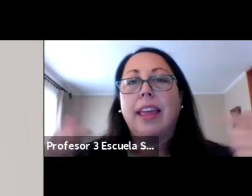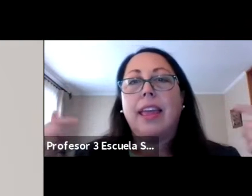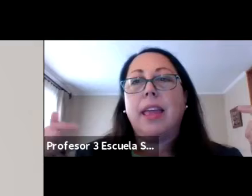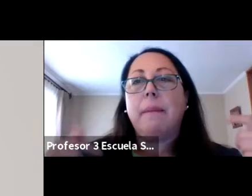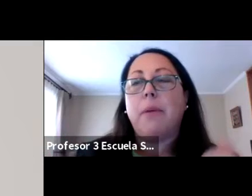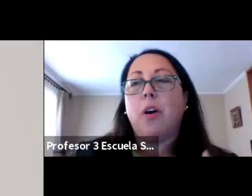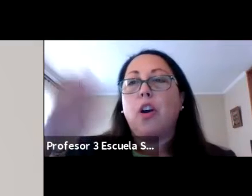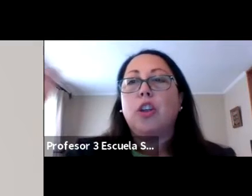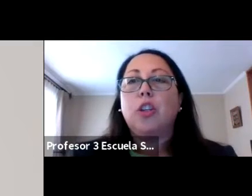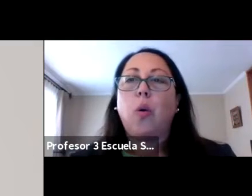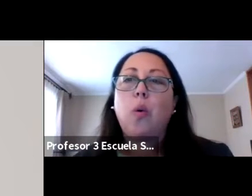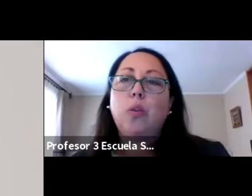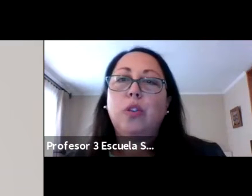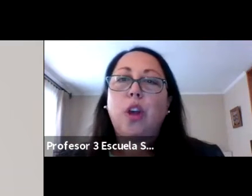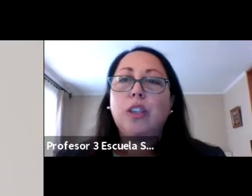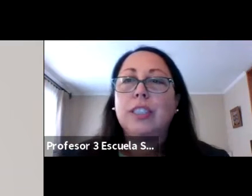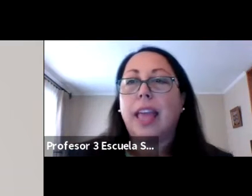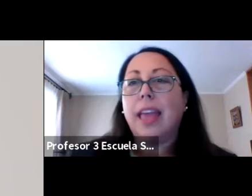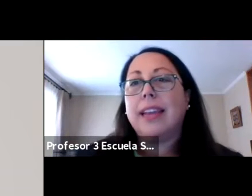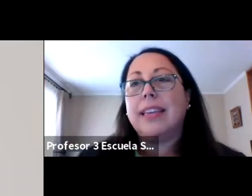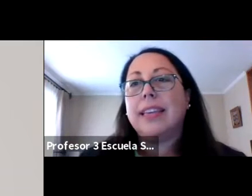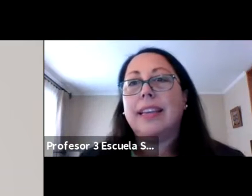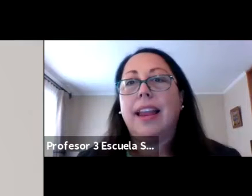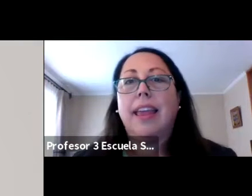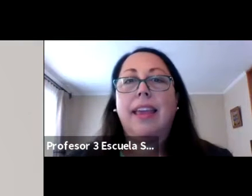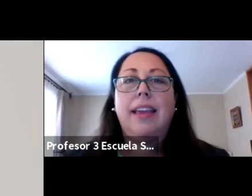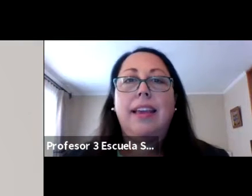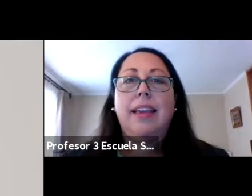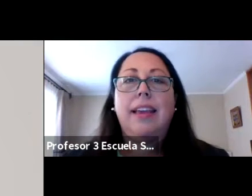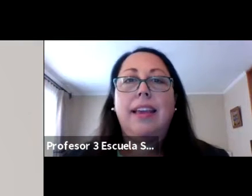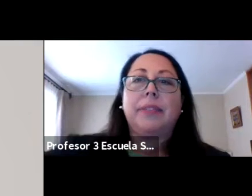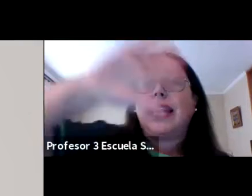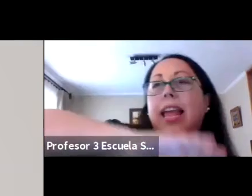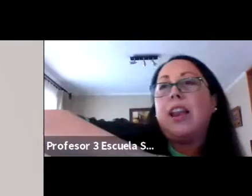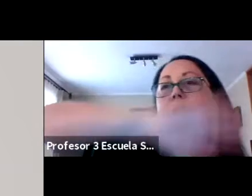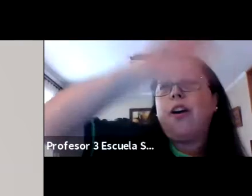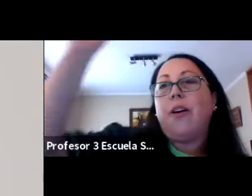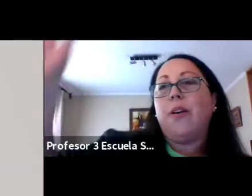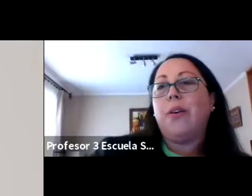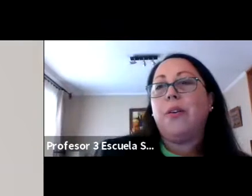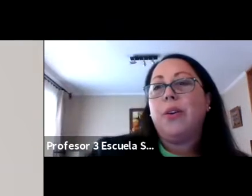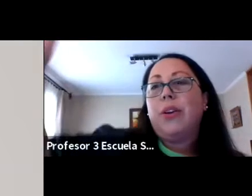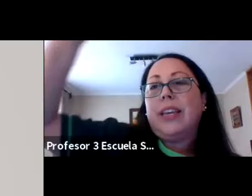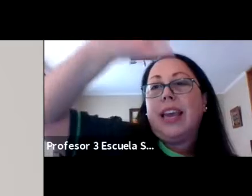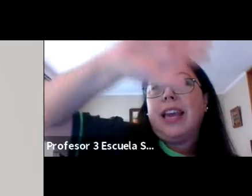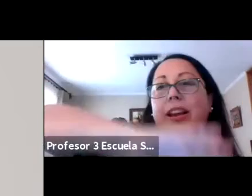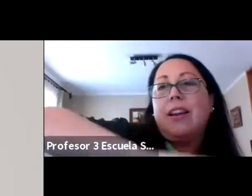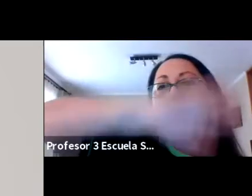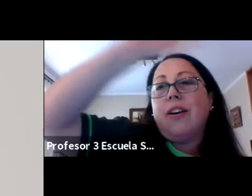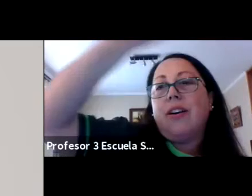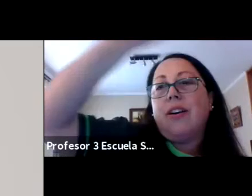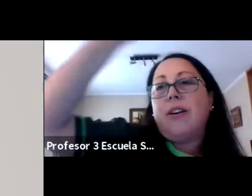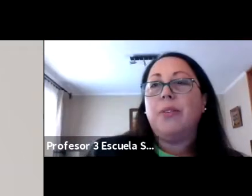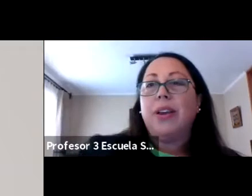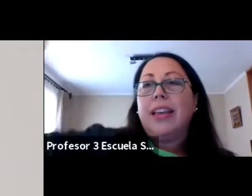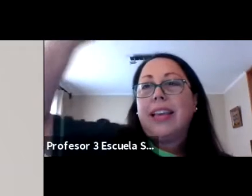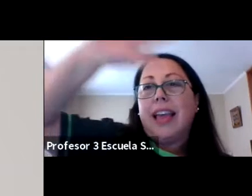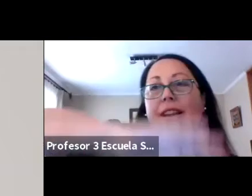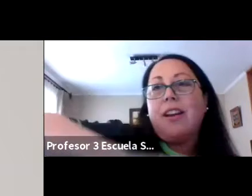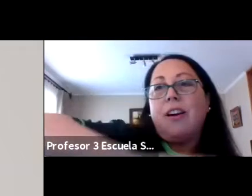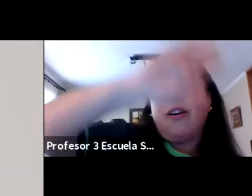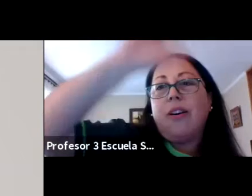yo cantemos juntos en inglés. Hello,